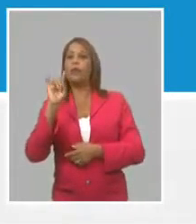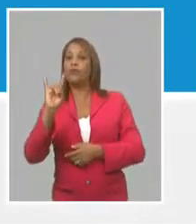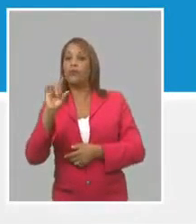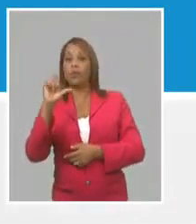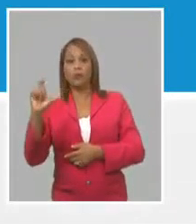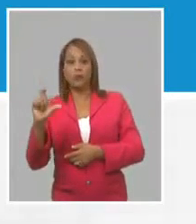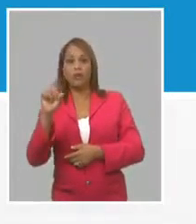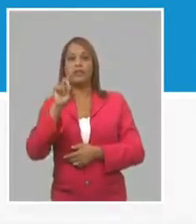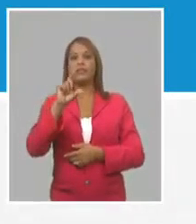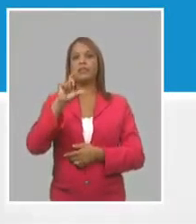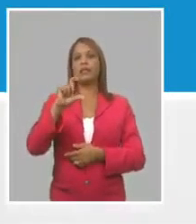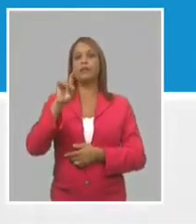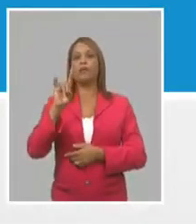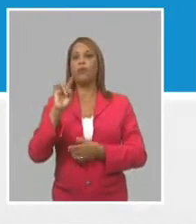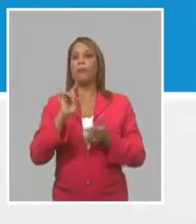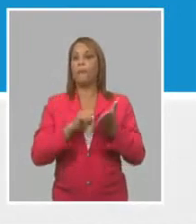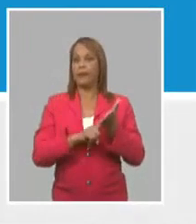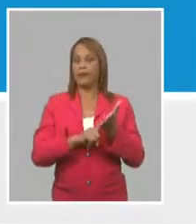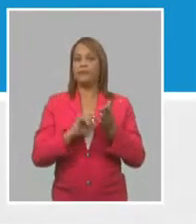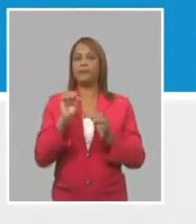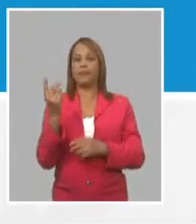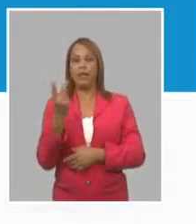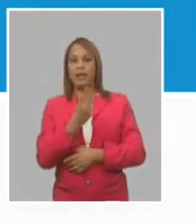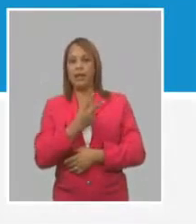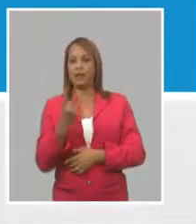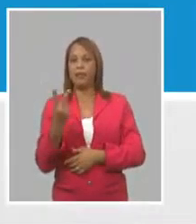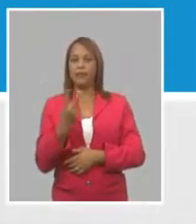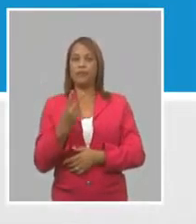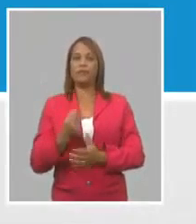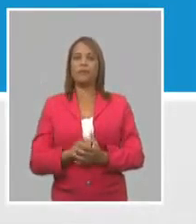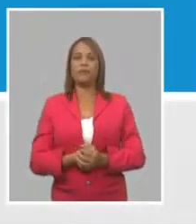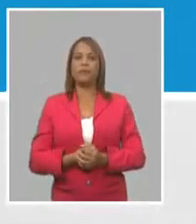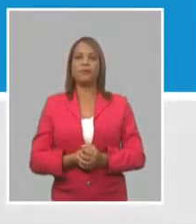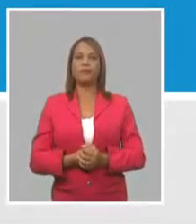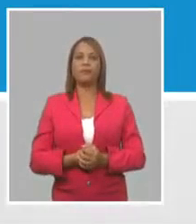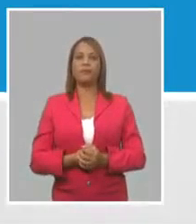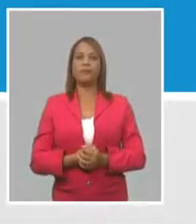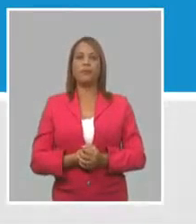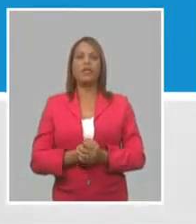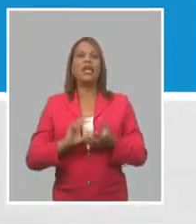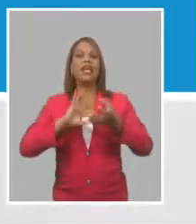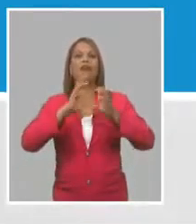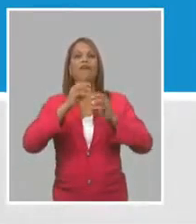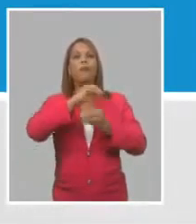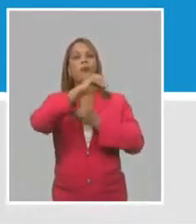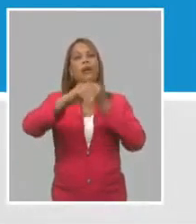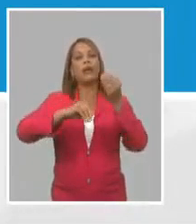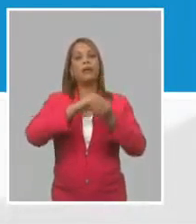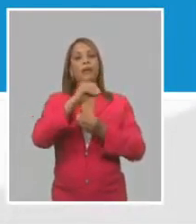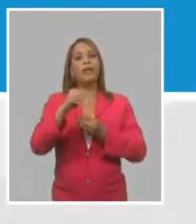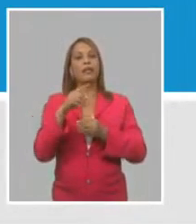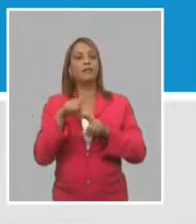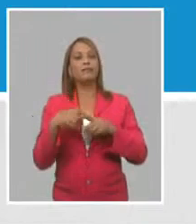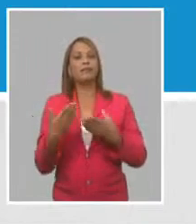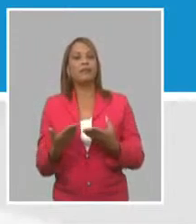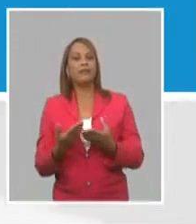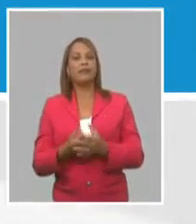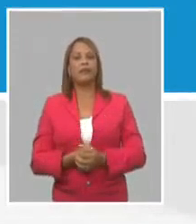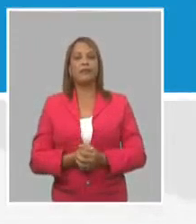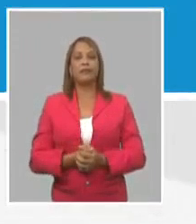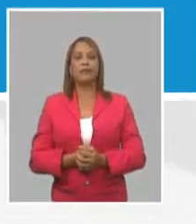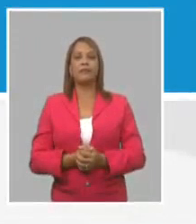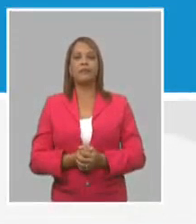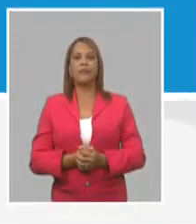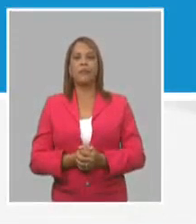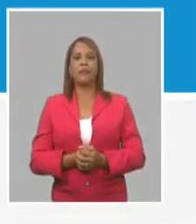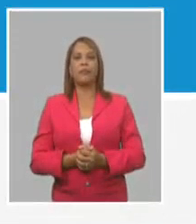CUC. Ahora, el tema de la dualidad cambiaria es la existencia entonces